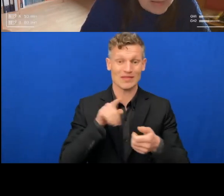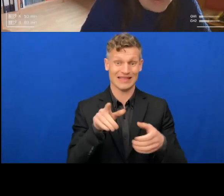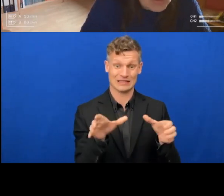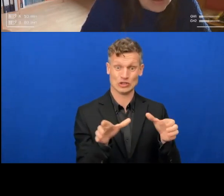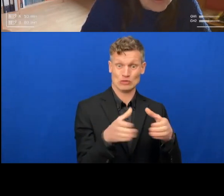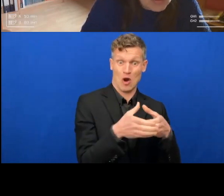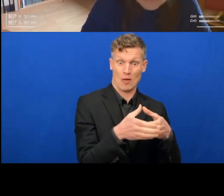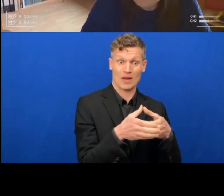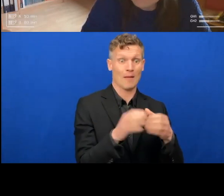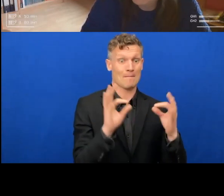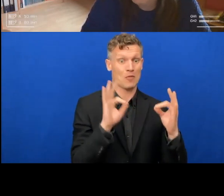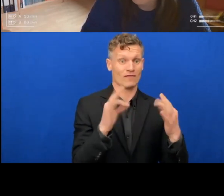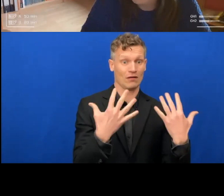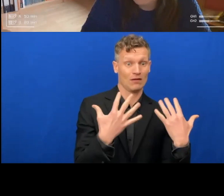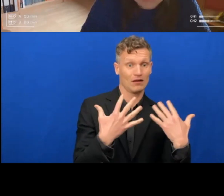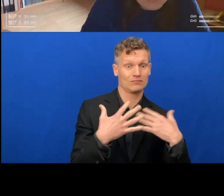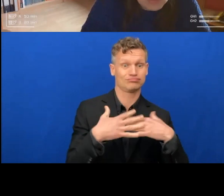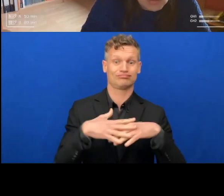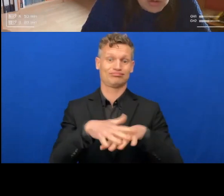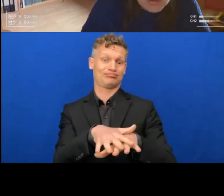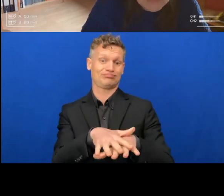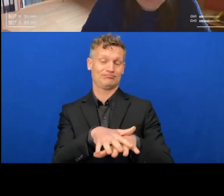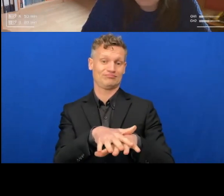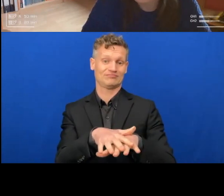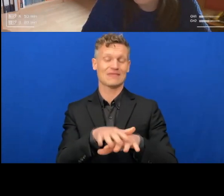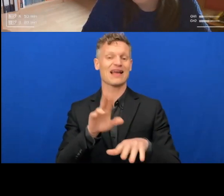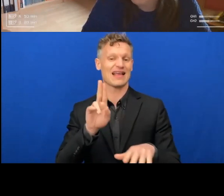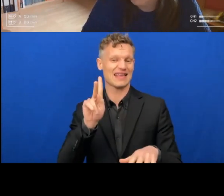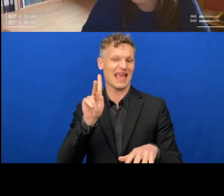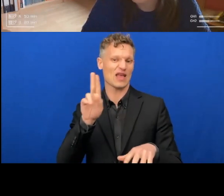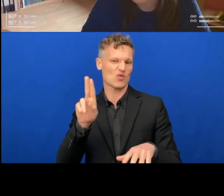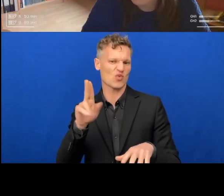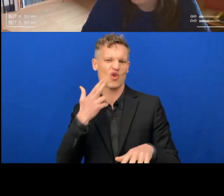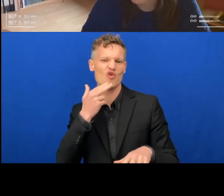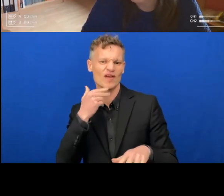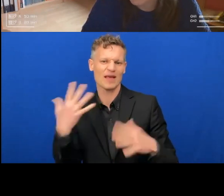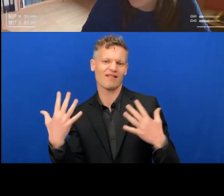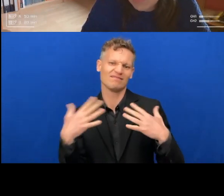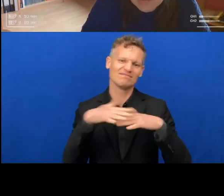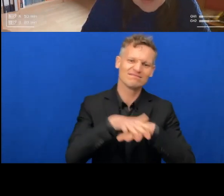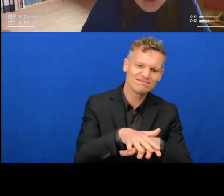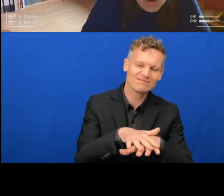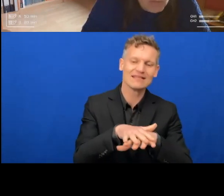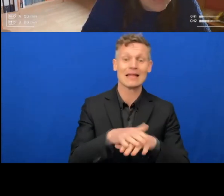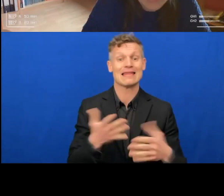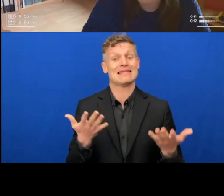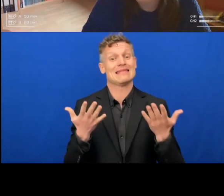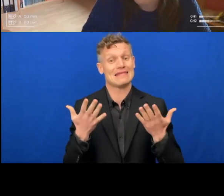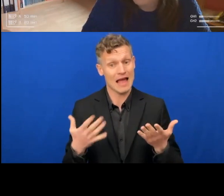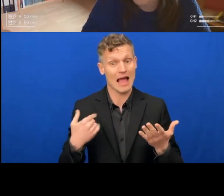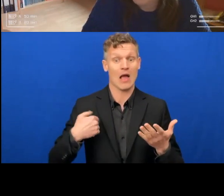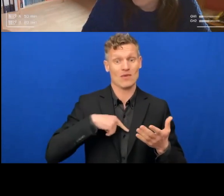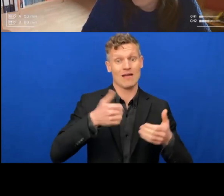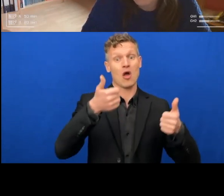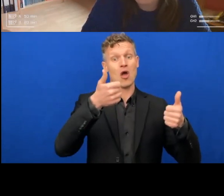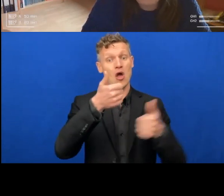la universidad. Entonces, desde 2013 se concluyó el proceso y ahora somos parte